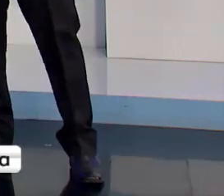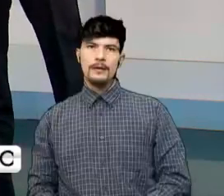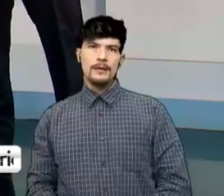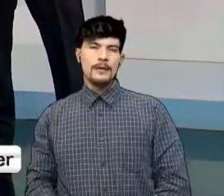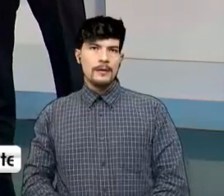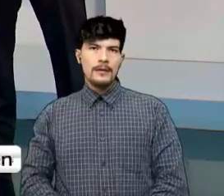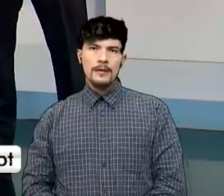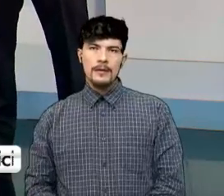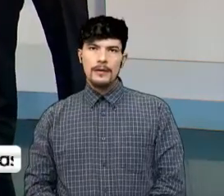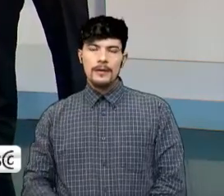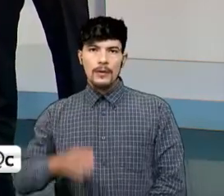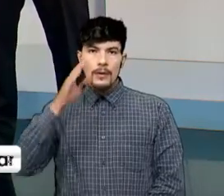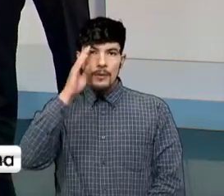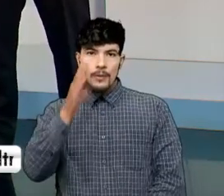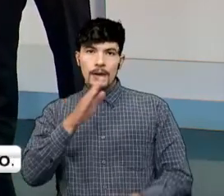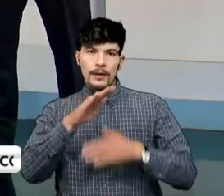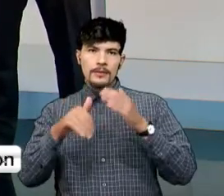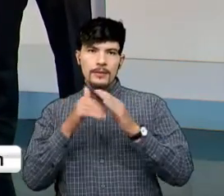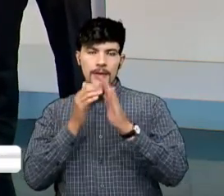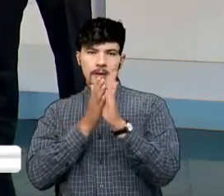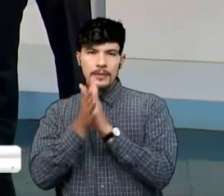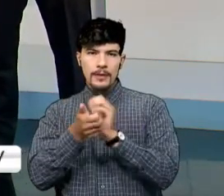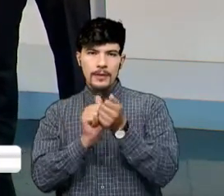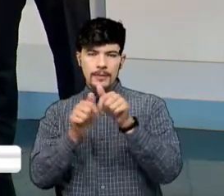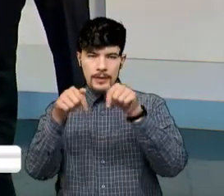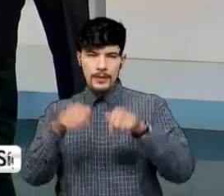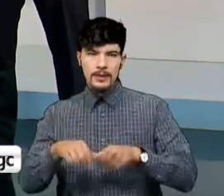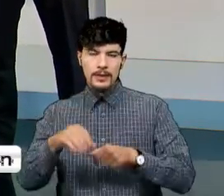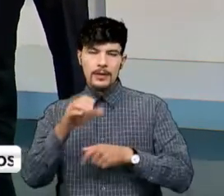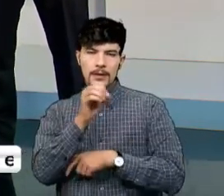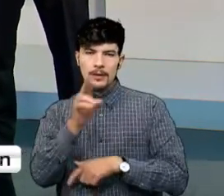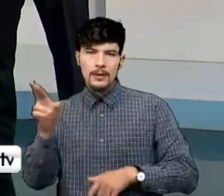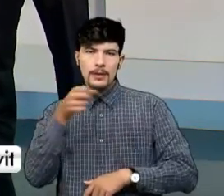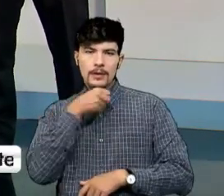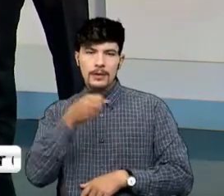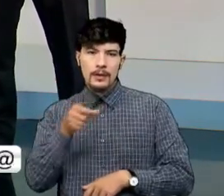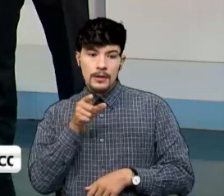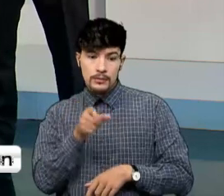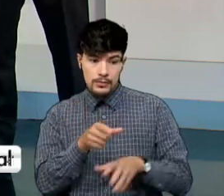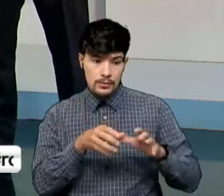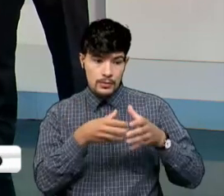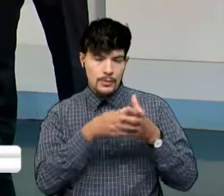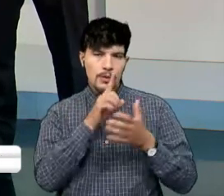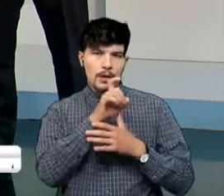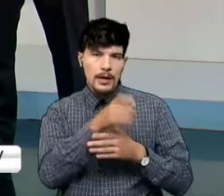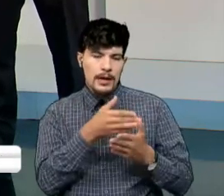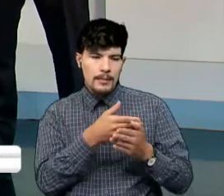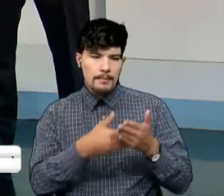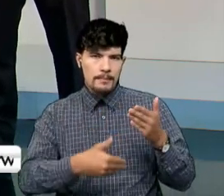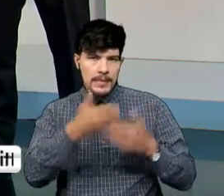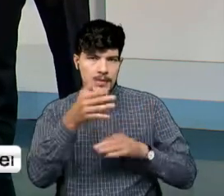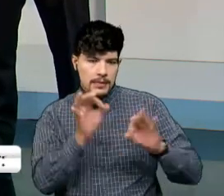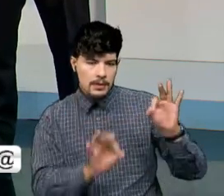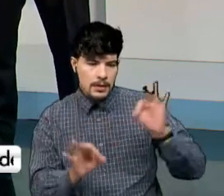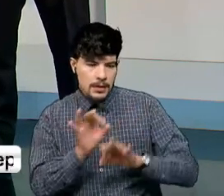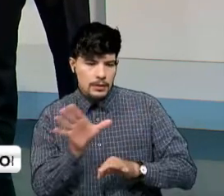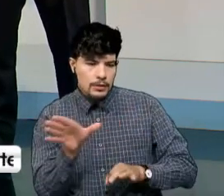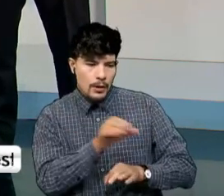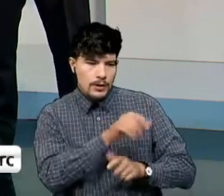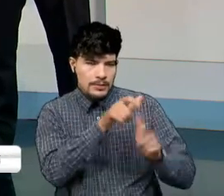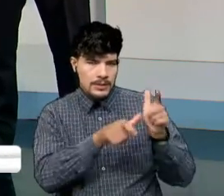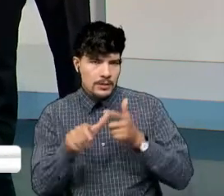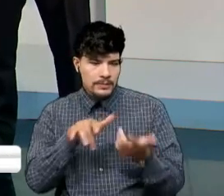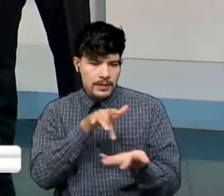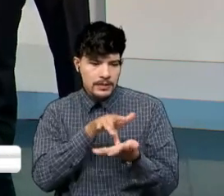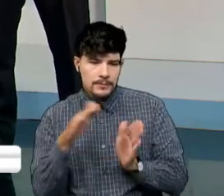atlético bucaramanga continúa armando su grupo para enfrentar en el próximo domingo al júnior de barranquilla en el debut de la liga águila sería